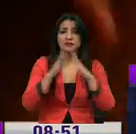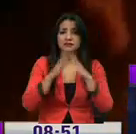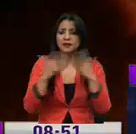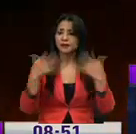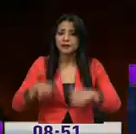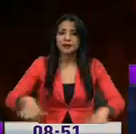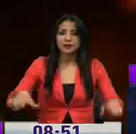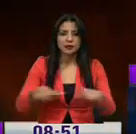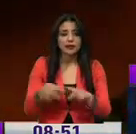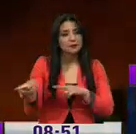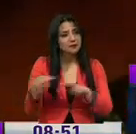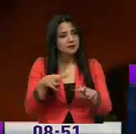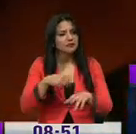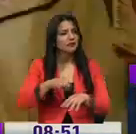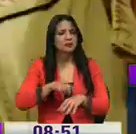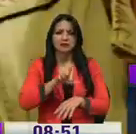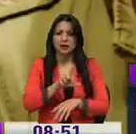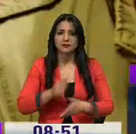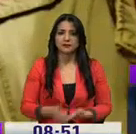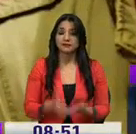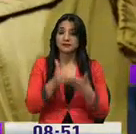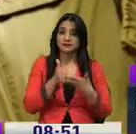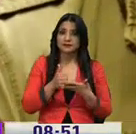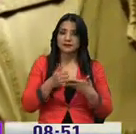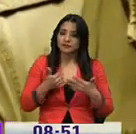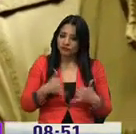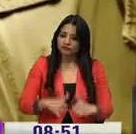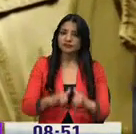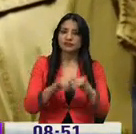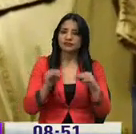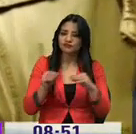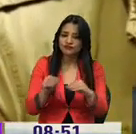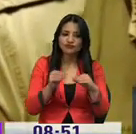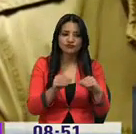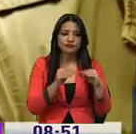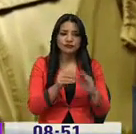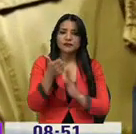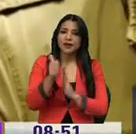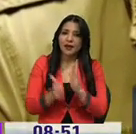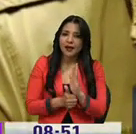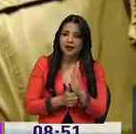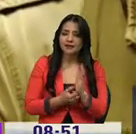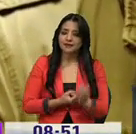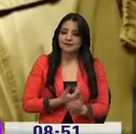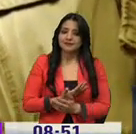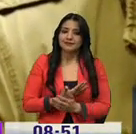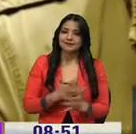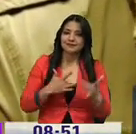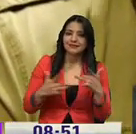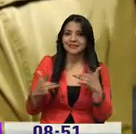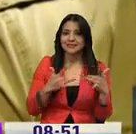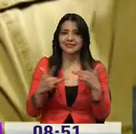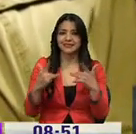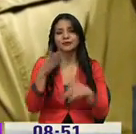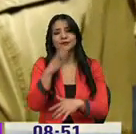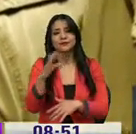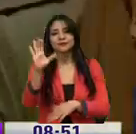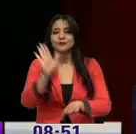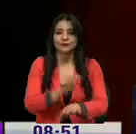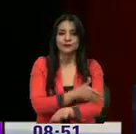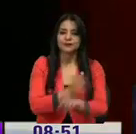de esta ciudad. Y eso nos ha ayudado muchísimo a poder seguir adelante, cultivar lo que es las artes vivas, las artes escénicas, la música